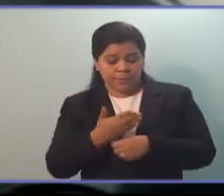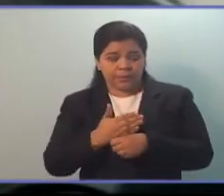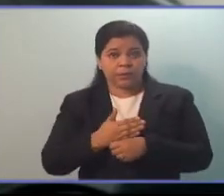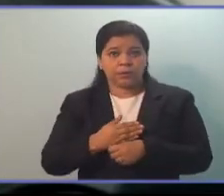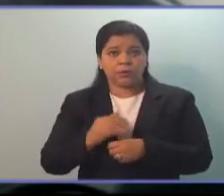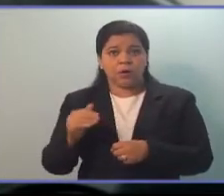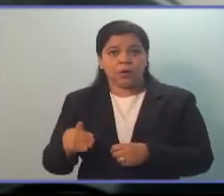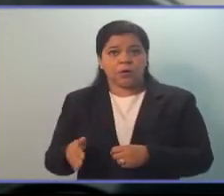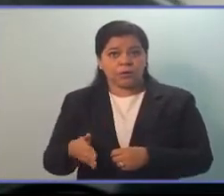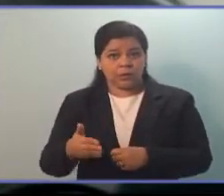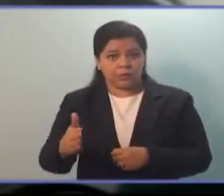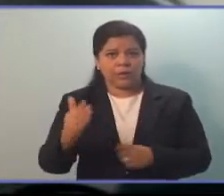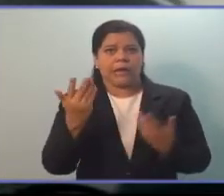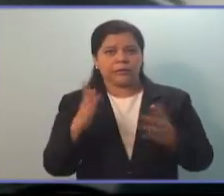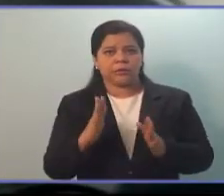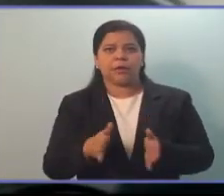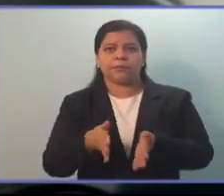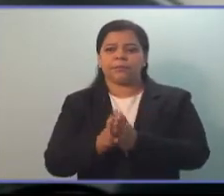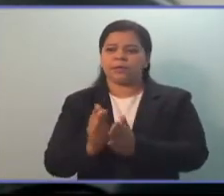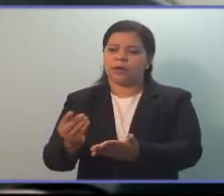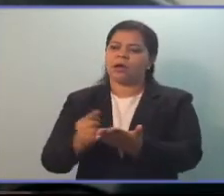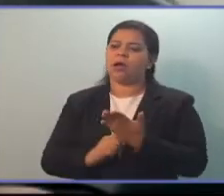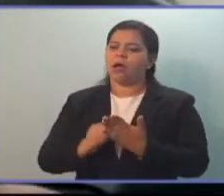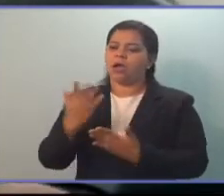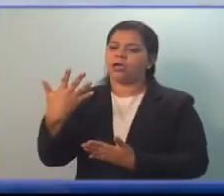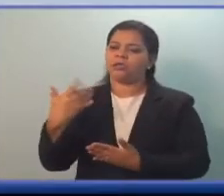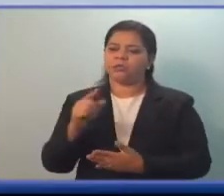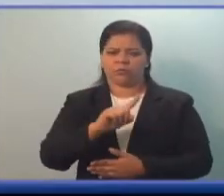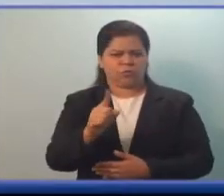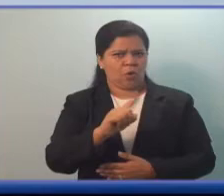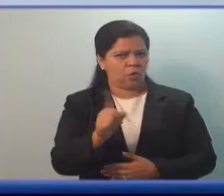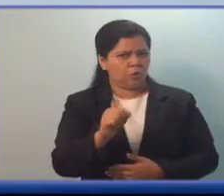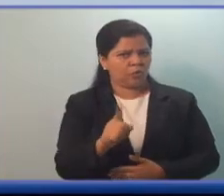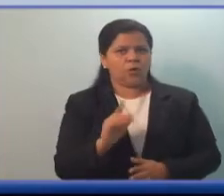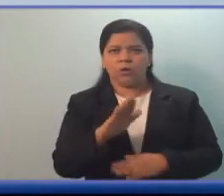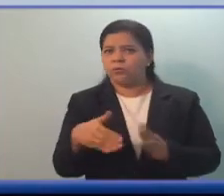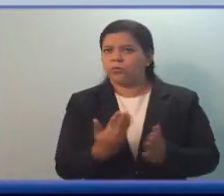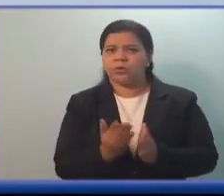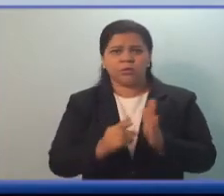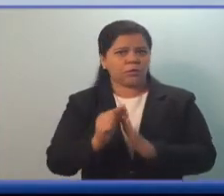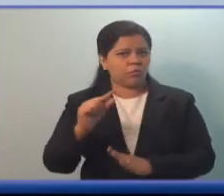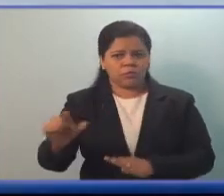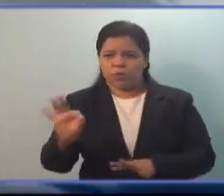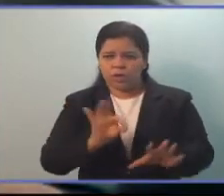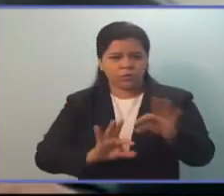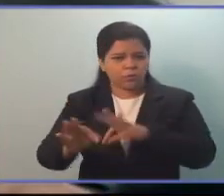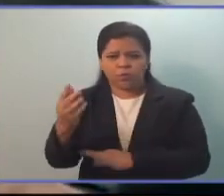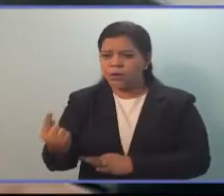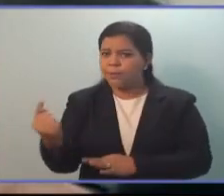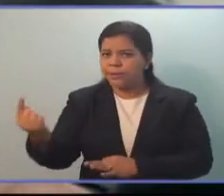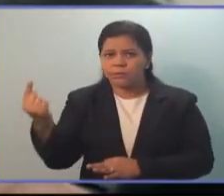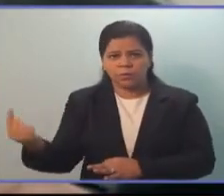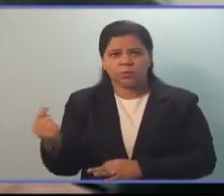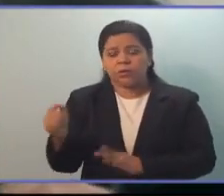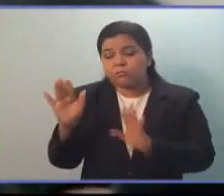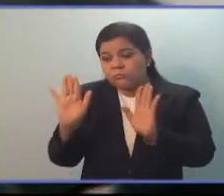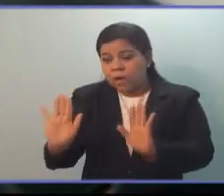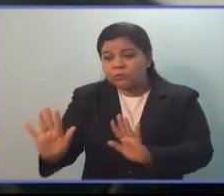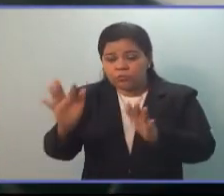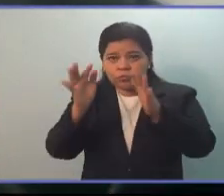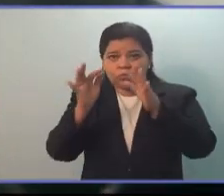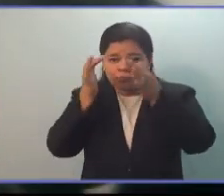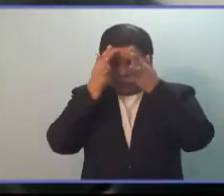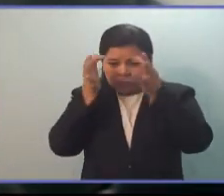yo ya le pedí 15, que me mandara 15, no, ¿verdad? Cada institución ha hecho el nombramiento conforme han sido sus